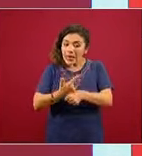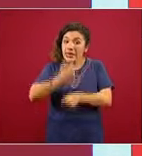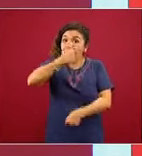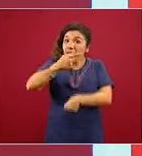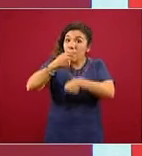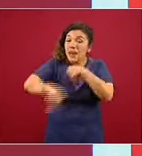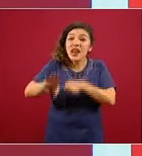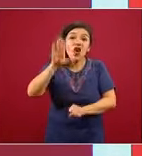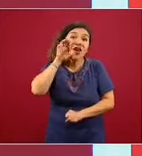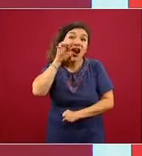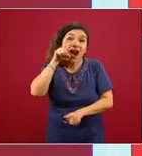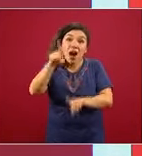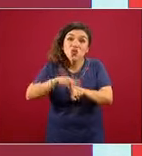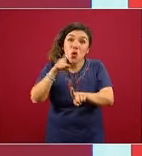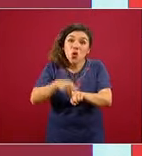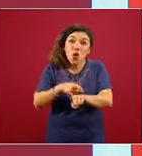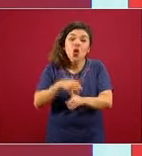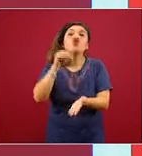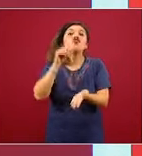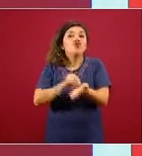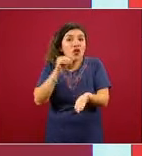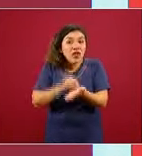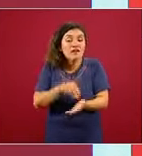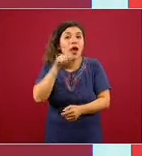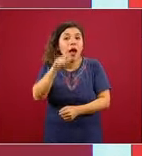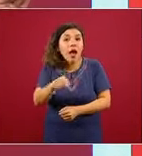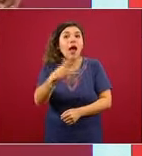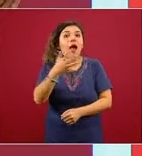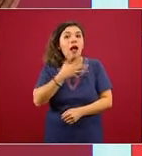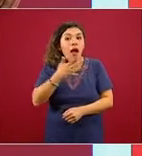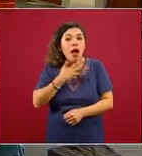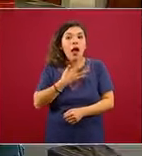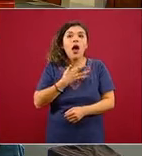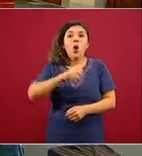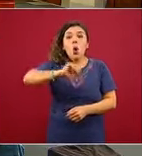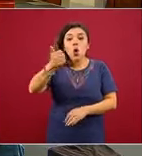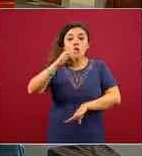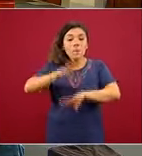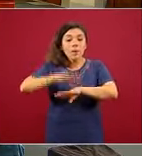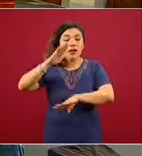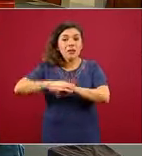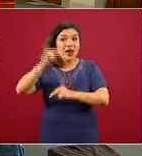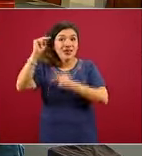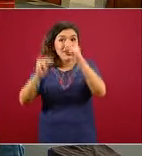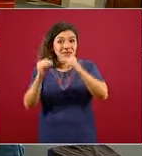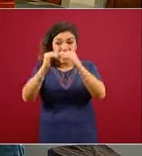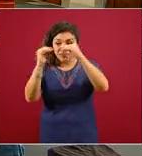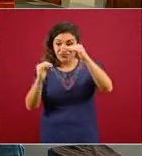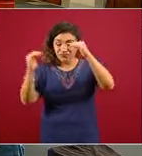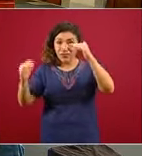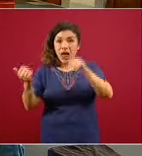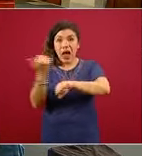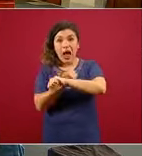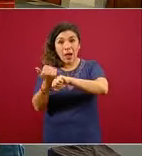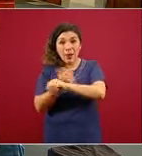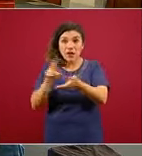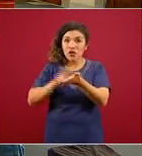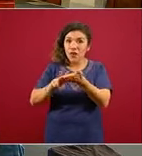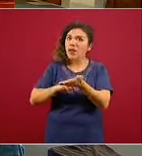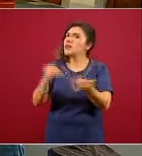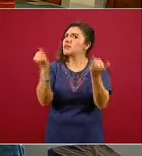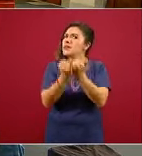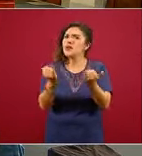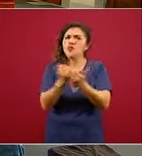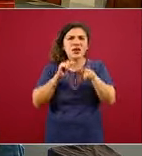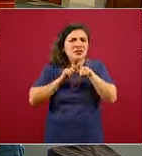nivel naranja, por lo tanto todavía, e inclusive en los otros dos niveles hacia abajo, amarillo y verde, tengo que seguirme